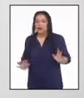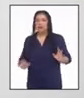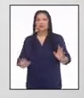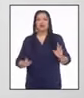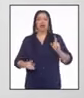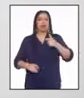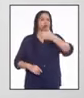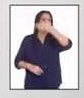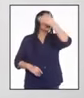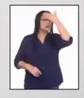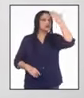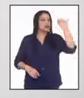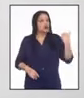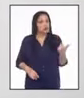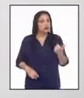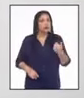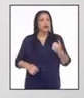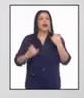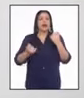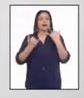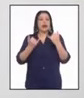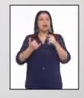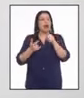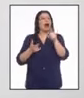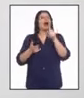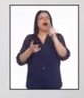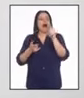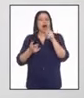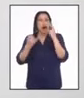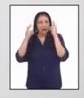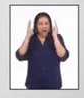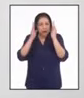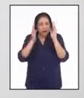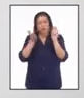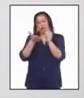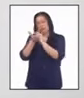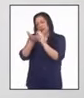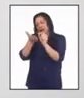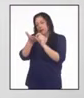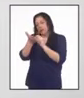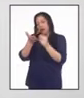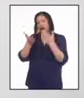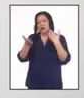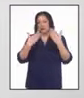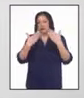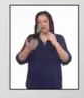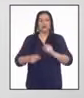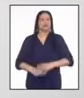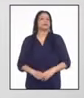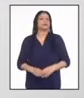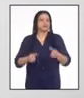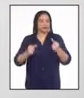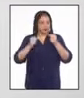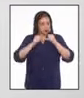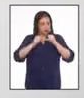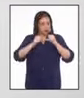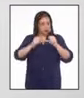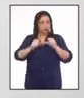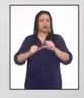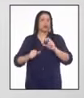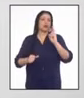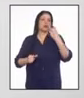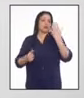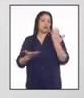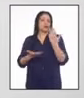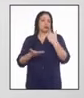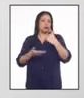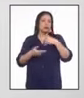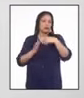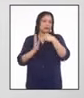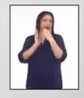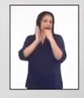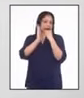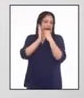No olviden ir tomando nota de todo lo que venimos hablando. Continuemos con el segundo criterio. Aquí veremos si